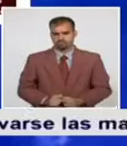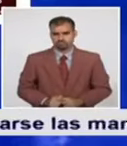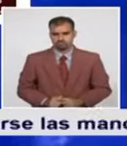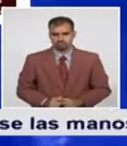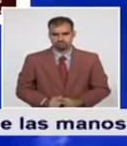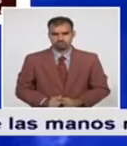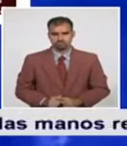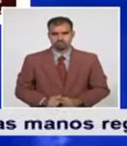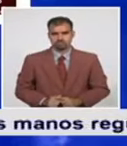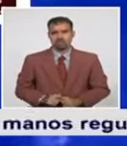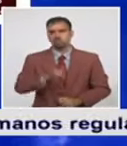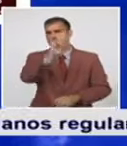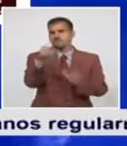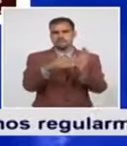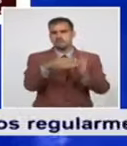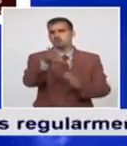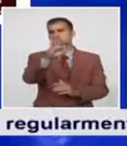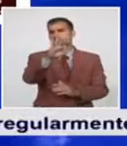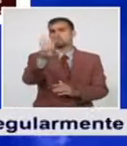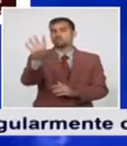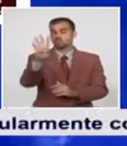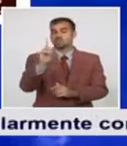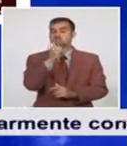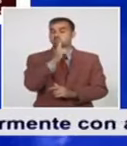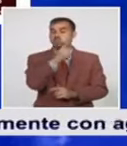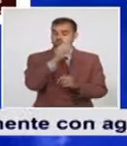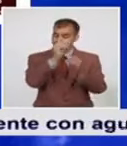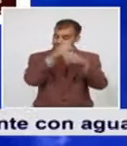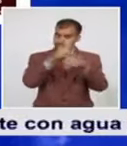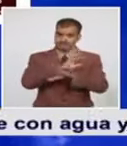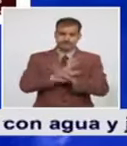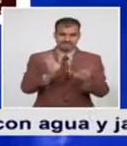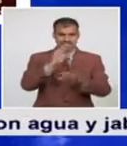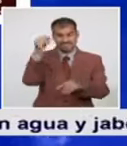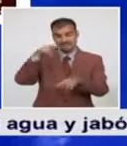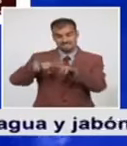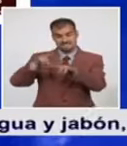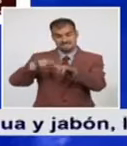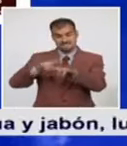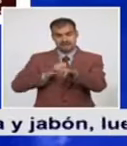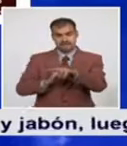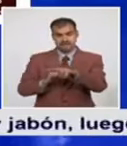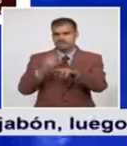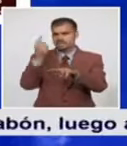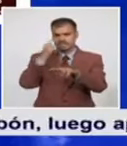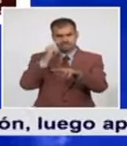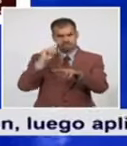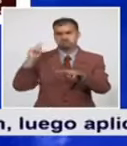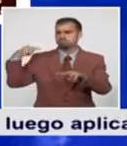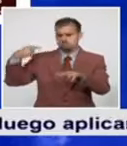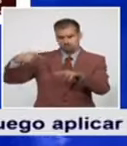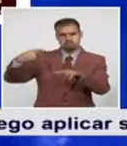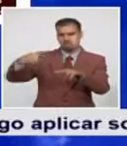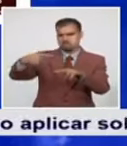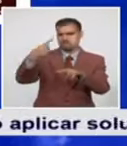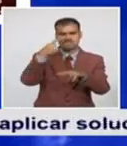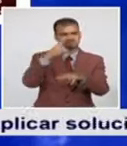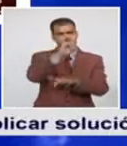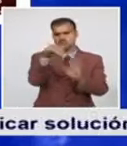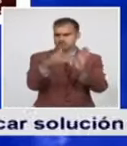9.084 muestras procesadas. Hay que decir que esta provincia ha mantenido este número de muestras, 9.000 y tanto,